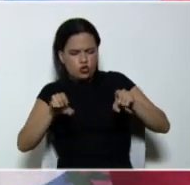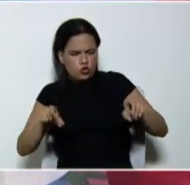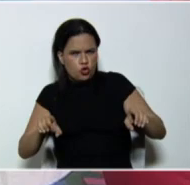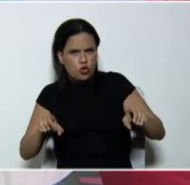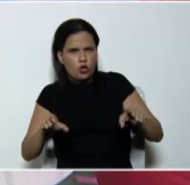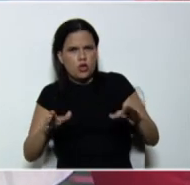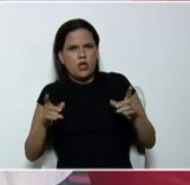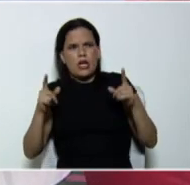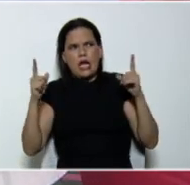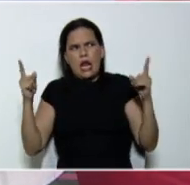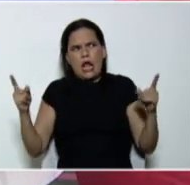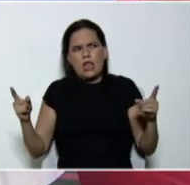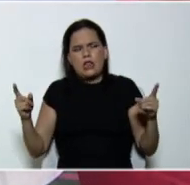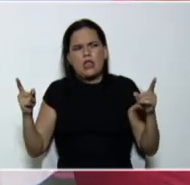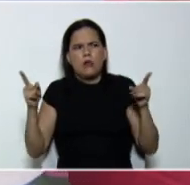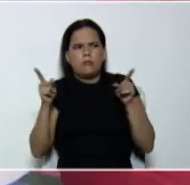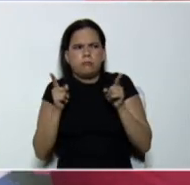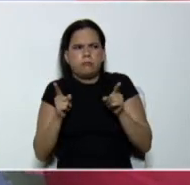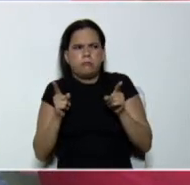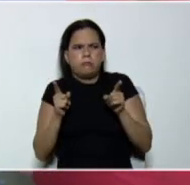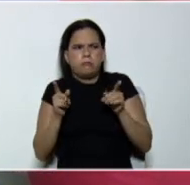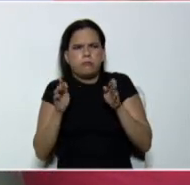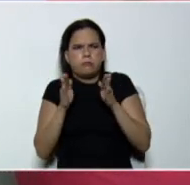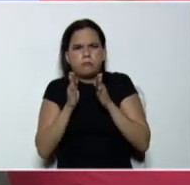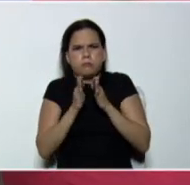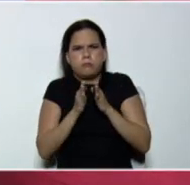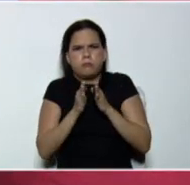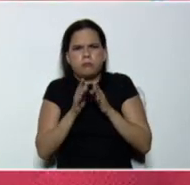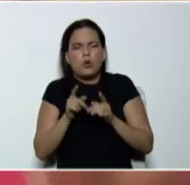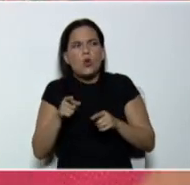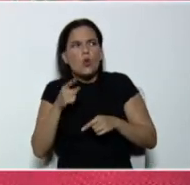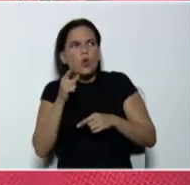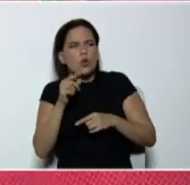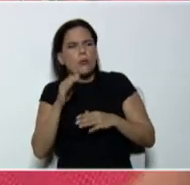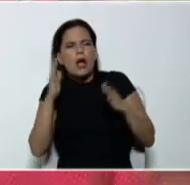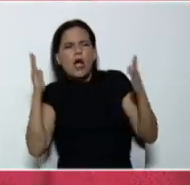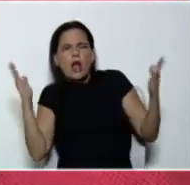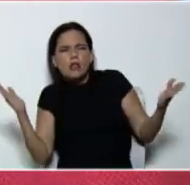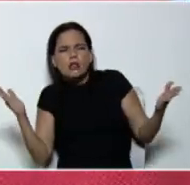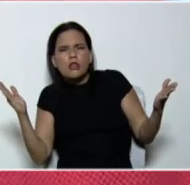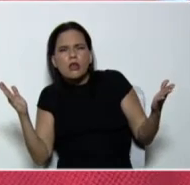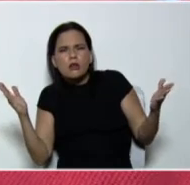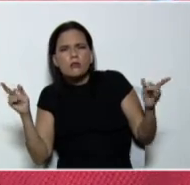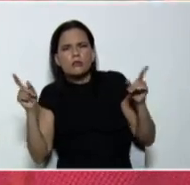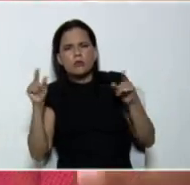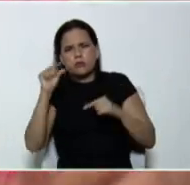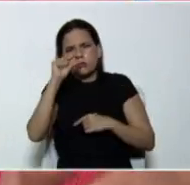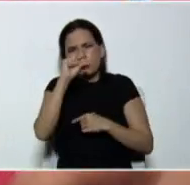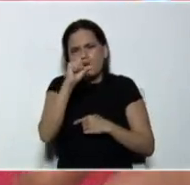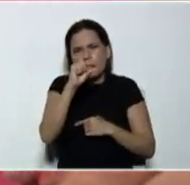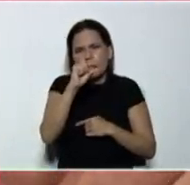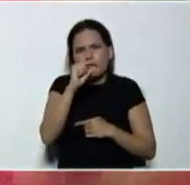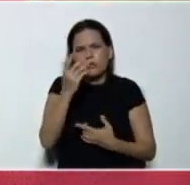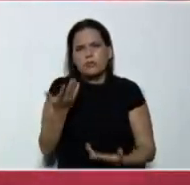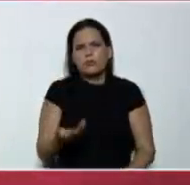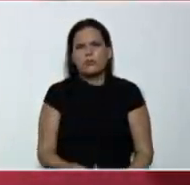tamaño, ¿ves? Uno más grande, uno mediano, uno pequeño,